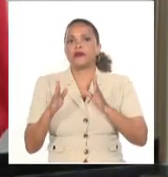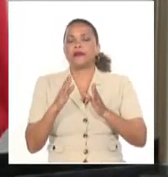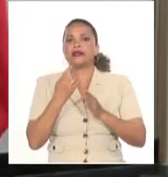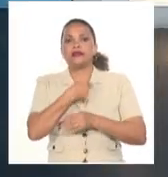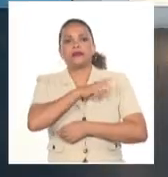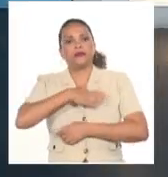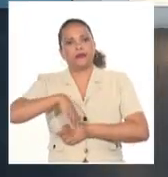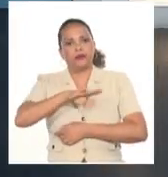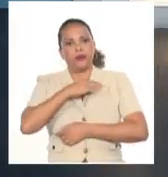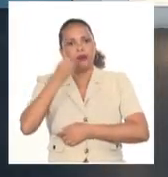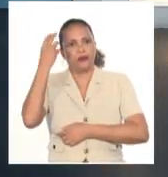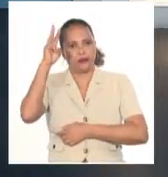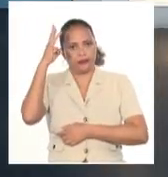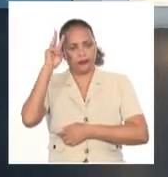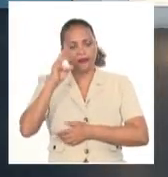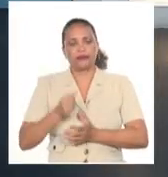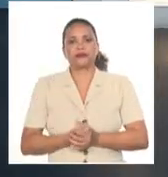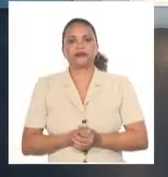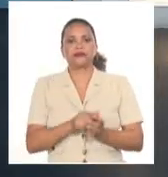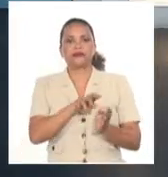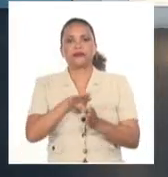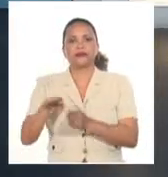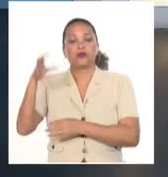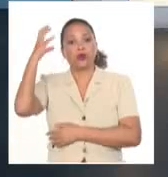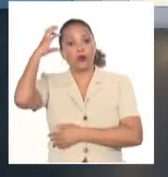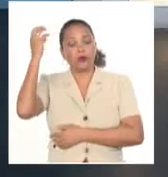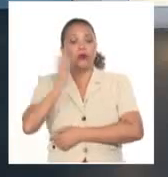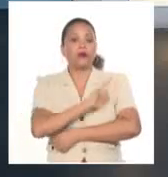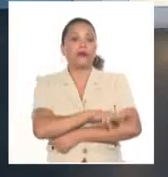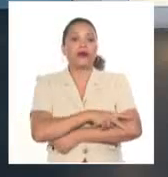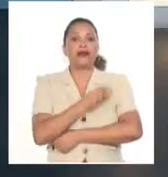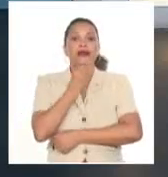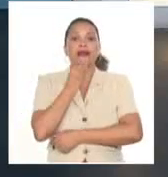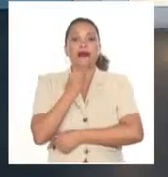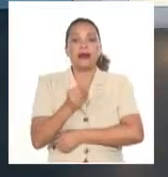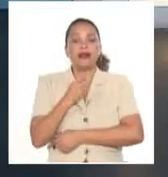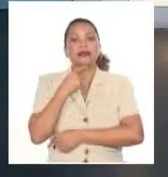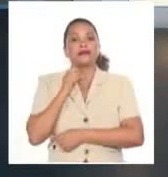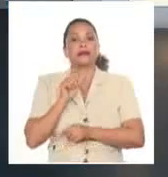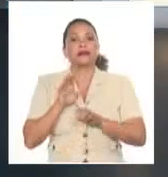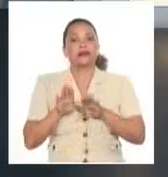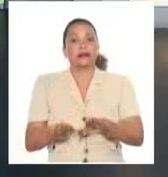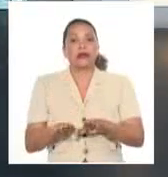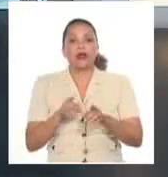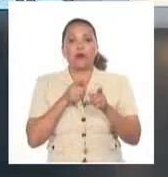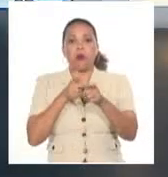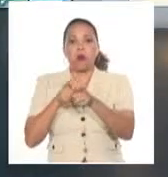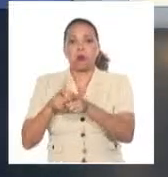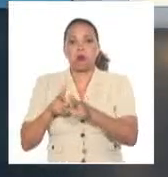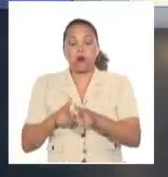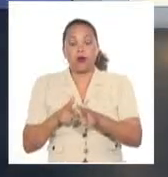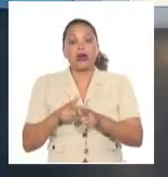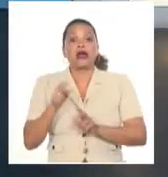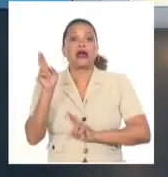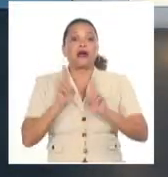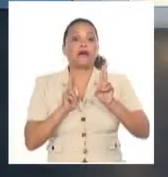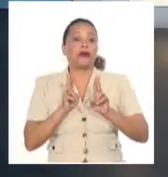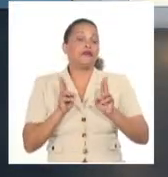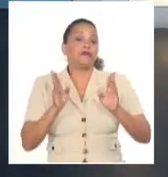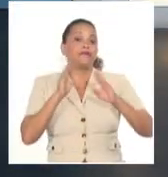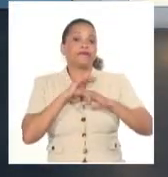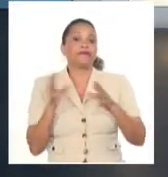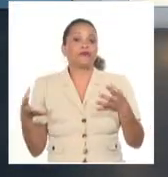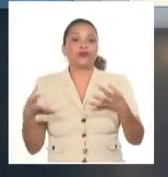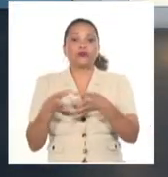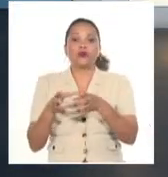mexicana. Y el gobierno de Israel obstaculiza un alto al fuego en la Franja de Gaza por desacuerdos respecto a la ocupación